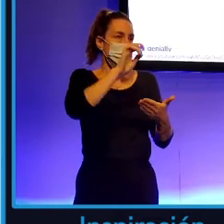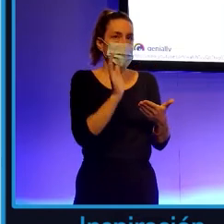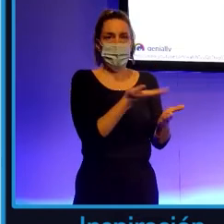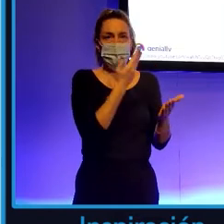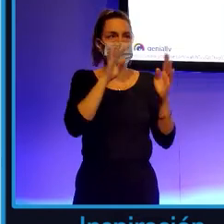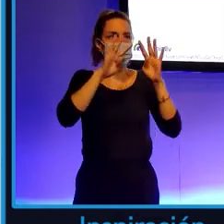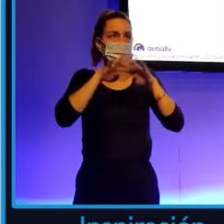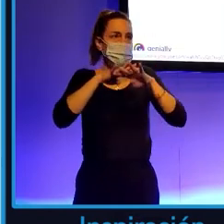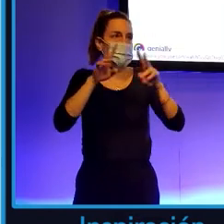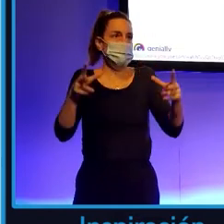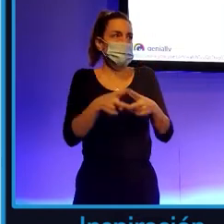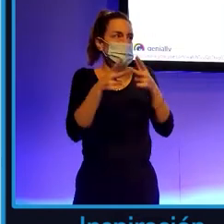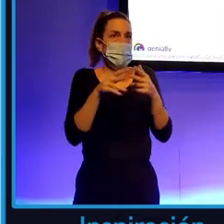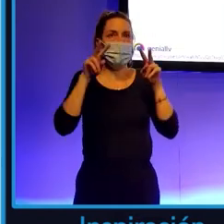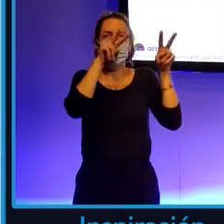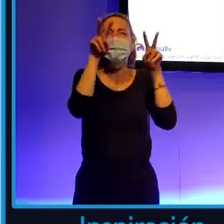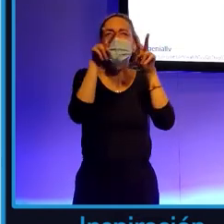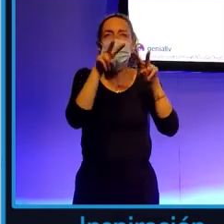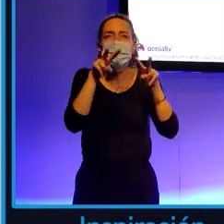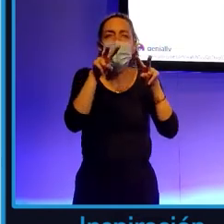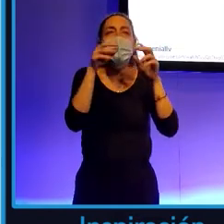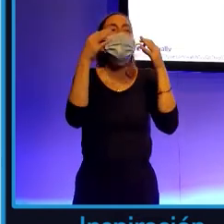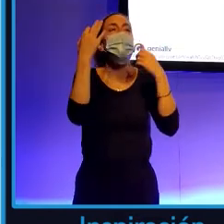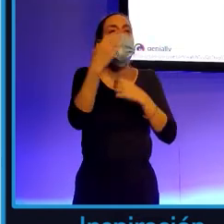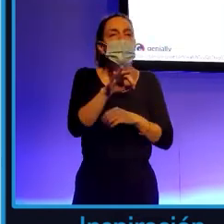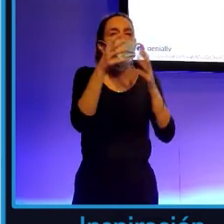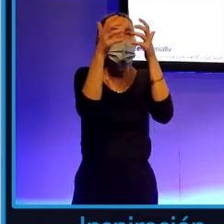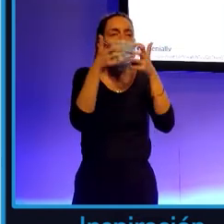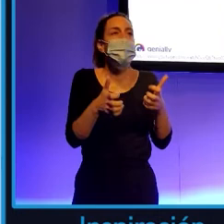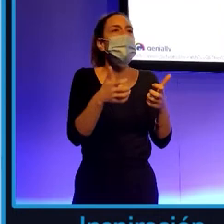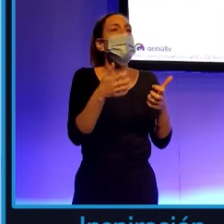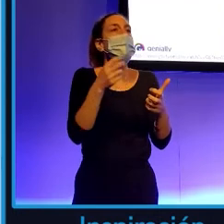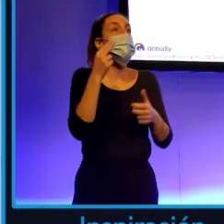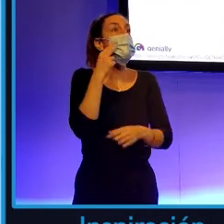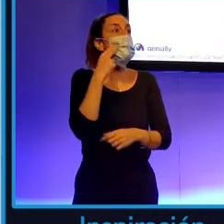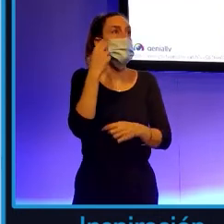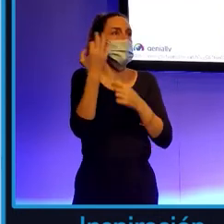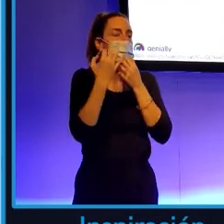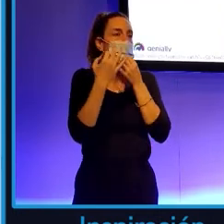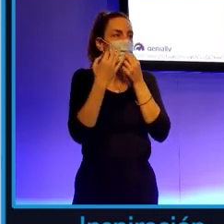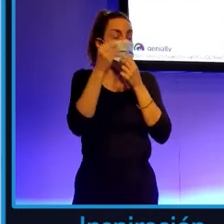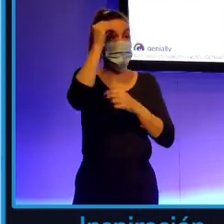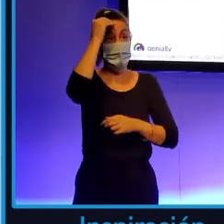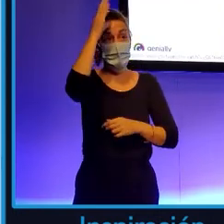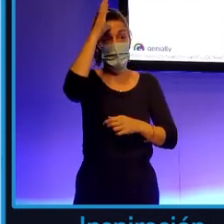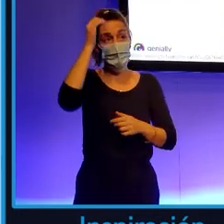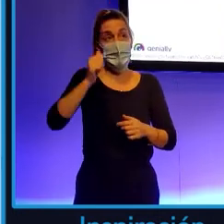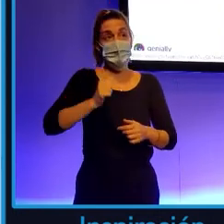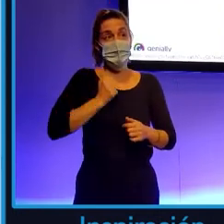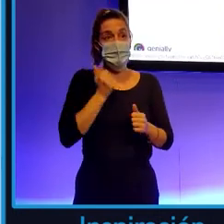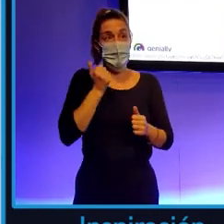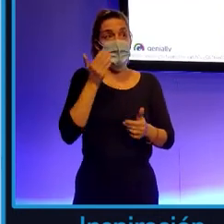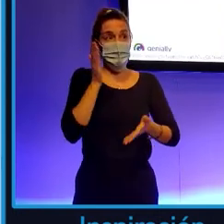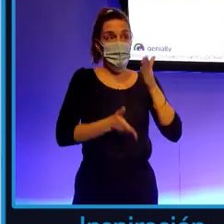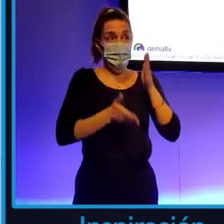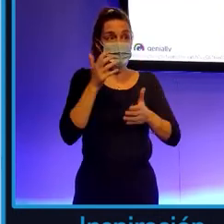ustedes habrán leído de alguna manera que tenemos miedo de que la inteligencia artificial y que los robots haga desaparecer